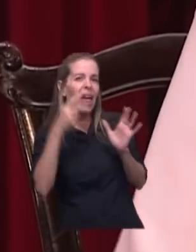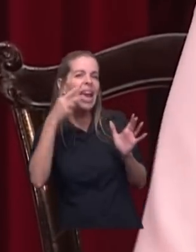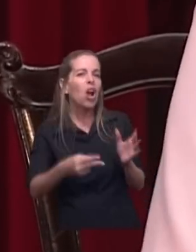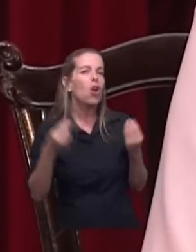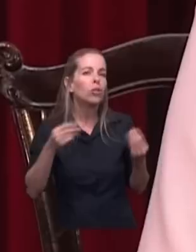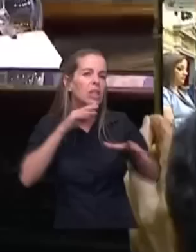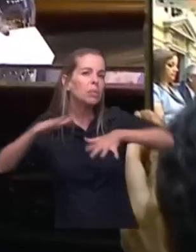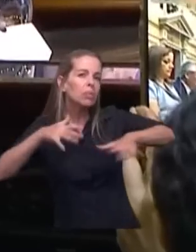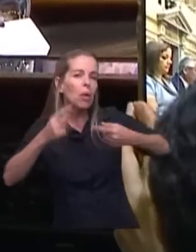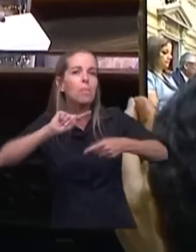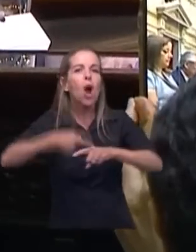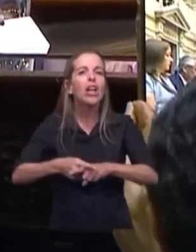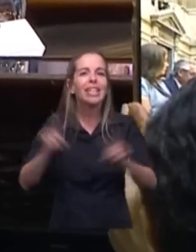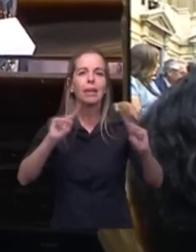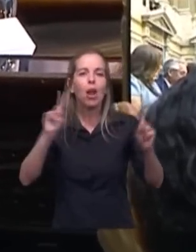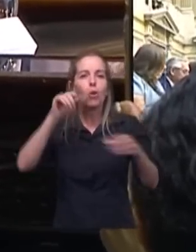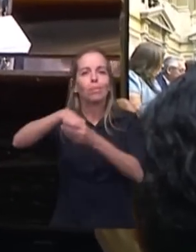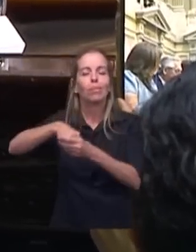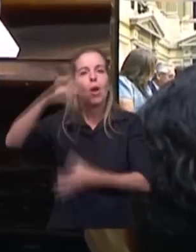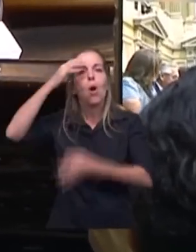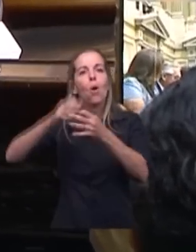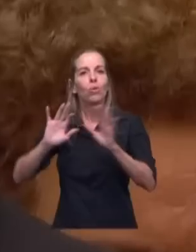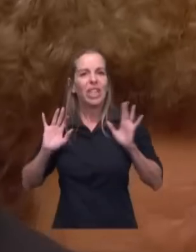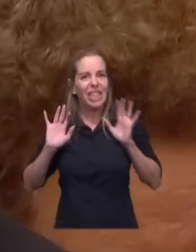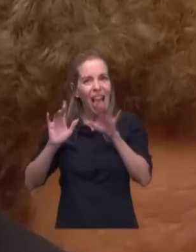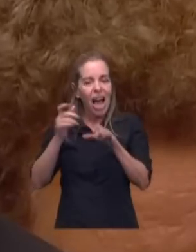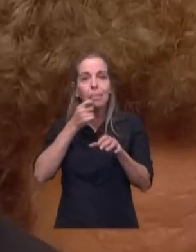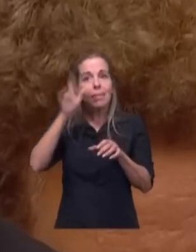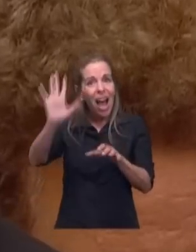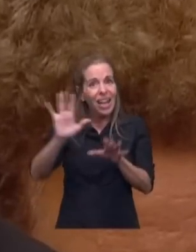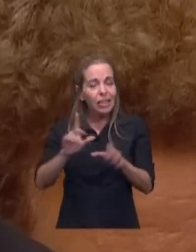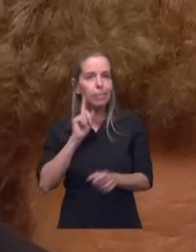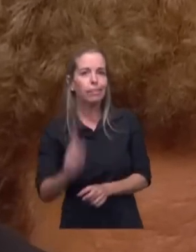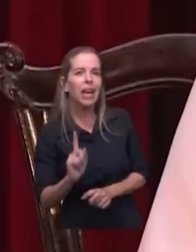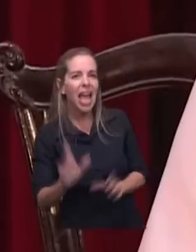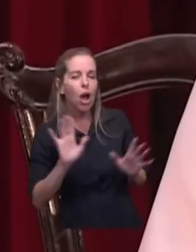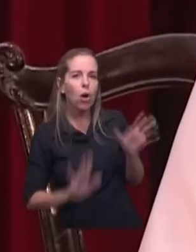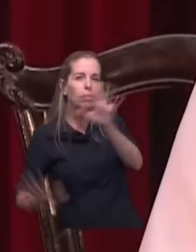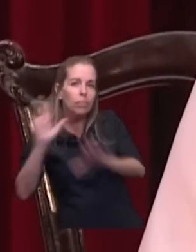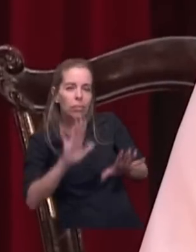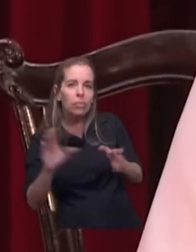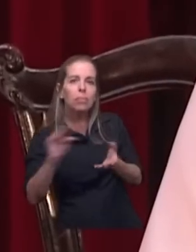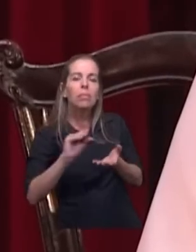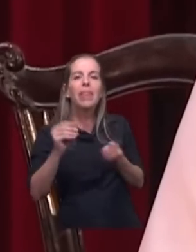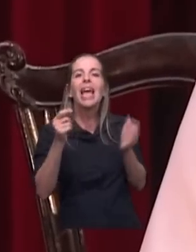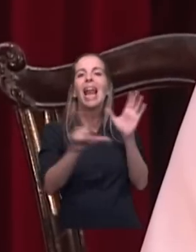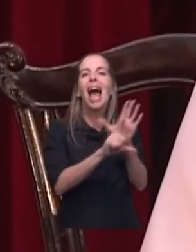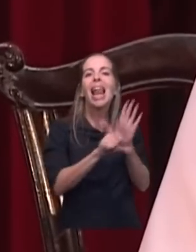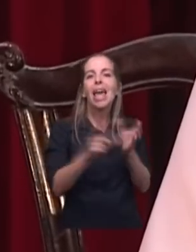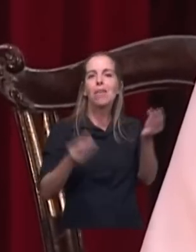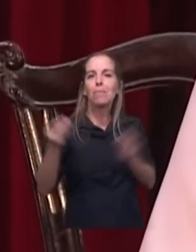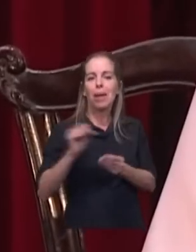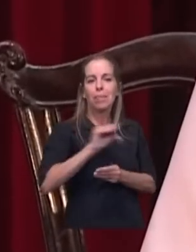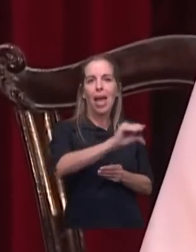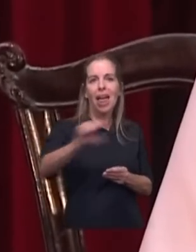cuestiones políticas no judiciables y pone en riesgo la lógica redistributiva de la Ley de Coparticipación